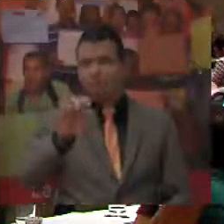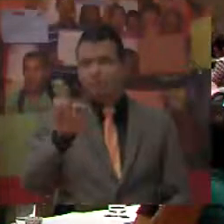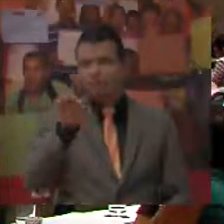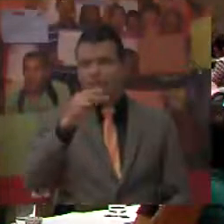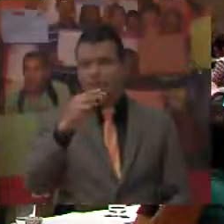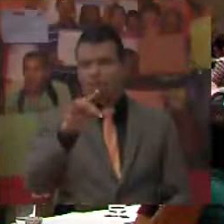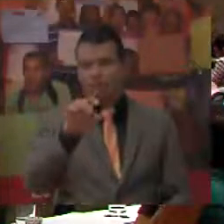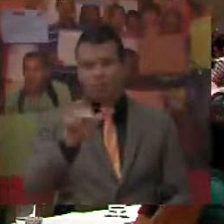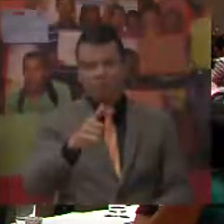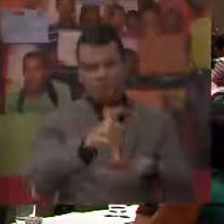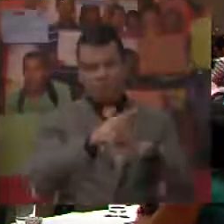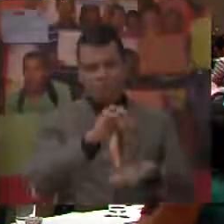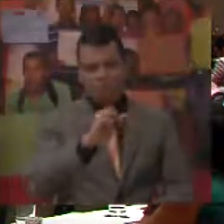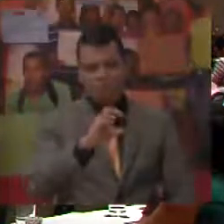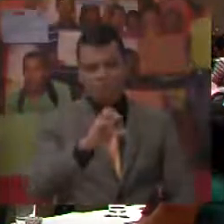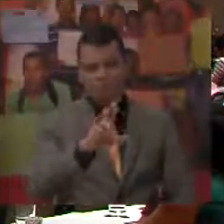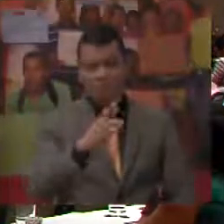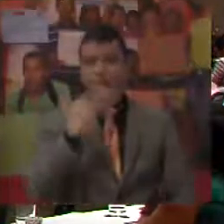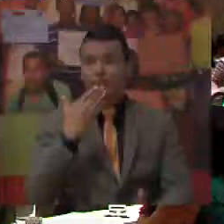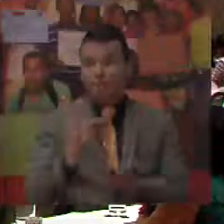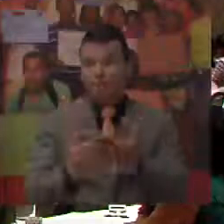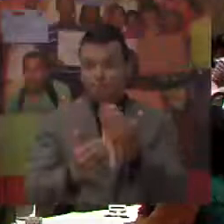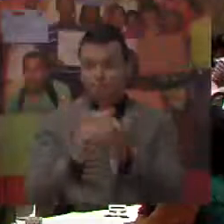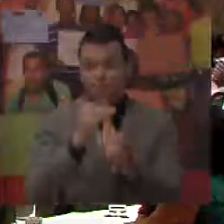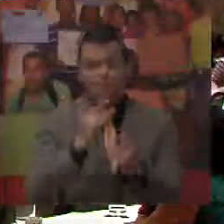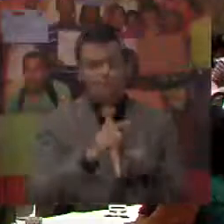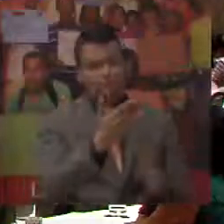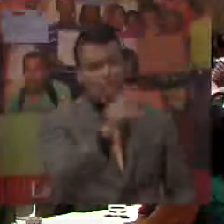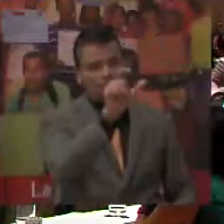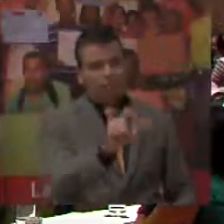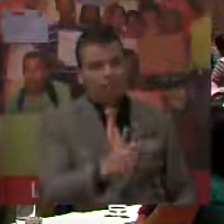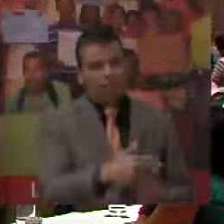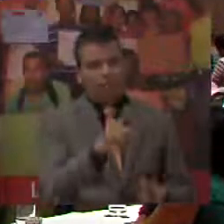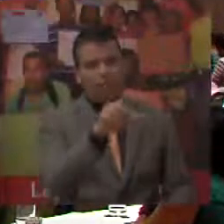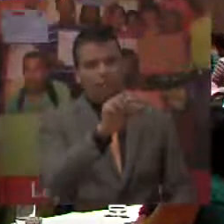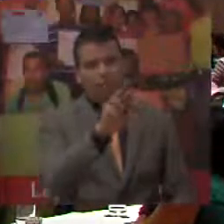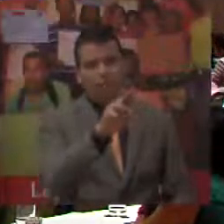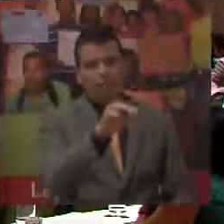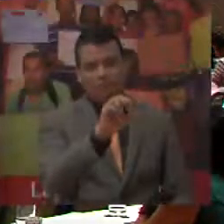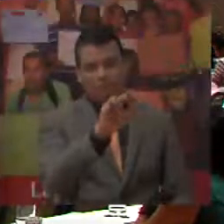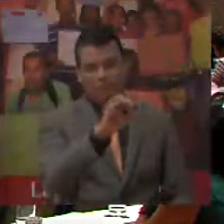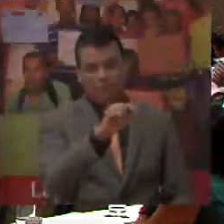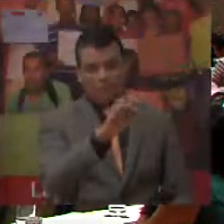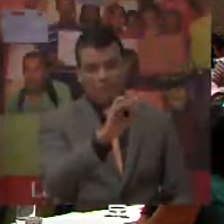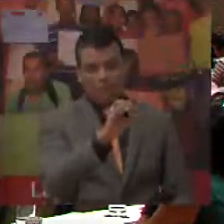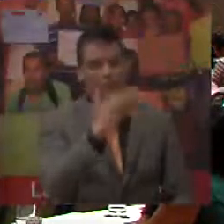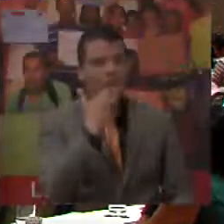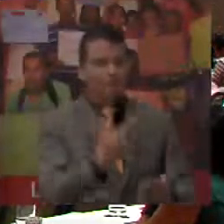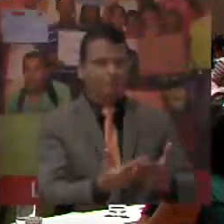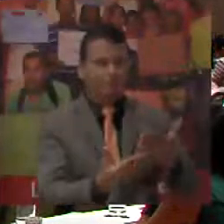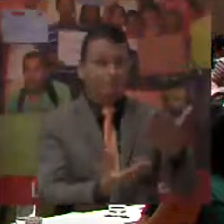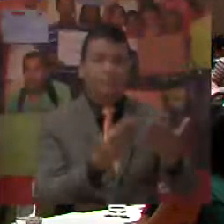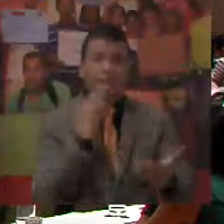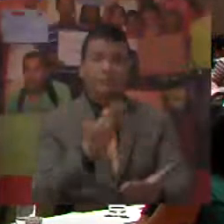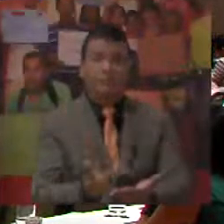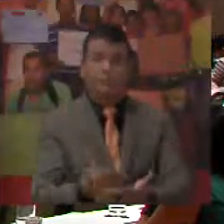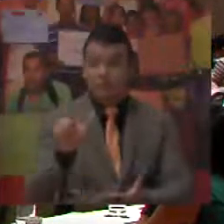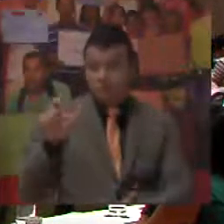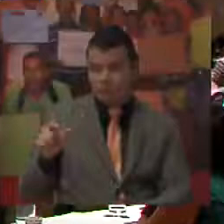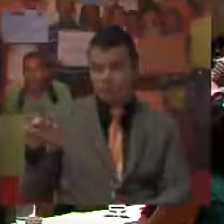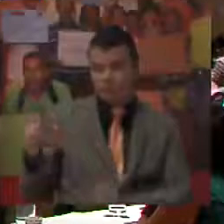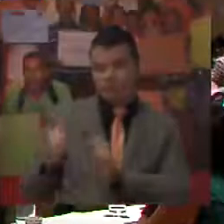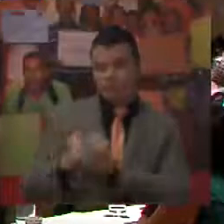tan especial, al doctor Sarmiento, también agradecerle y enviar un saludo de parte del doctor Sergio